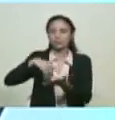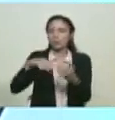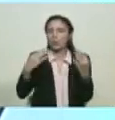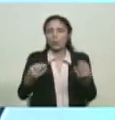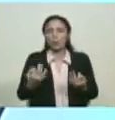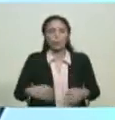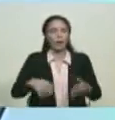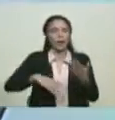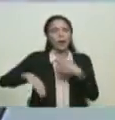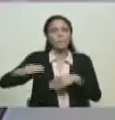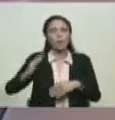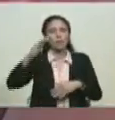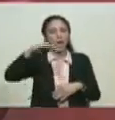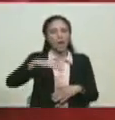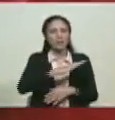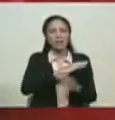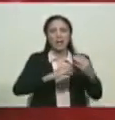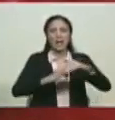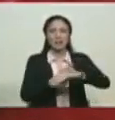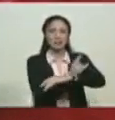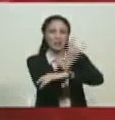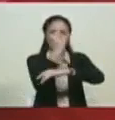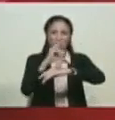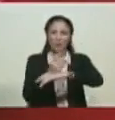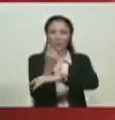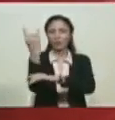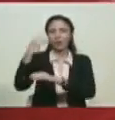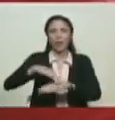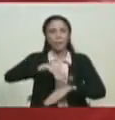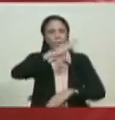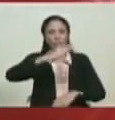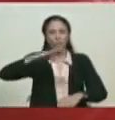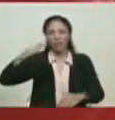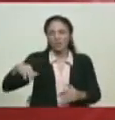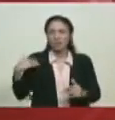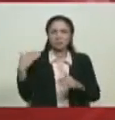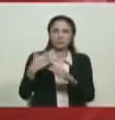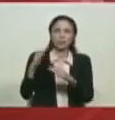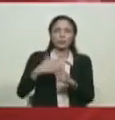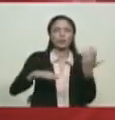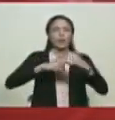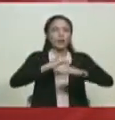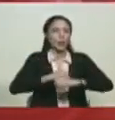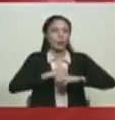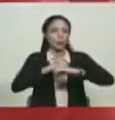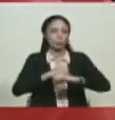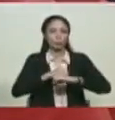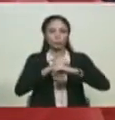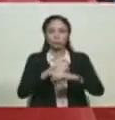montañas selvas largos caminos de la época a caballo